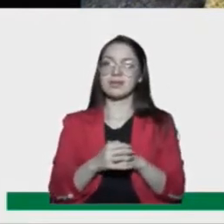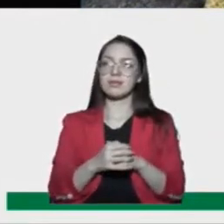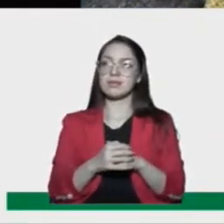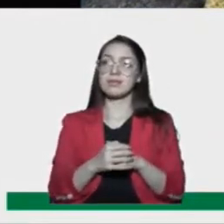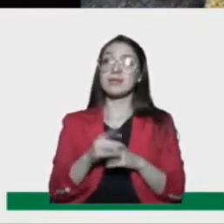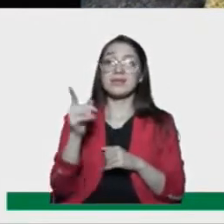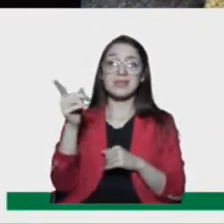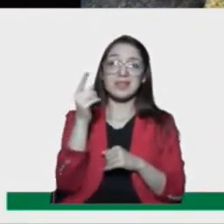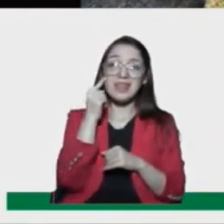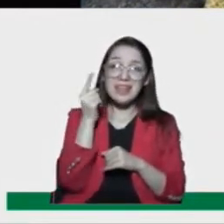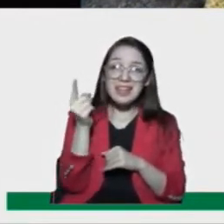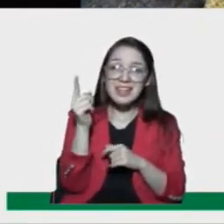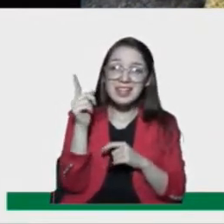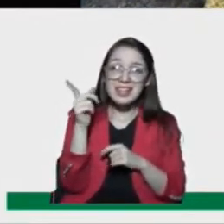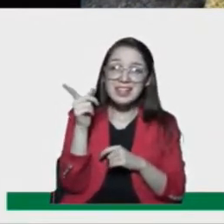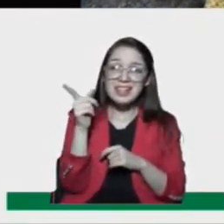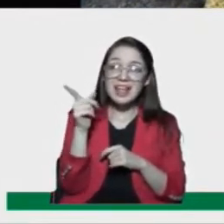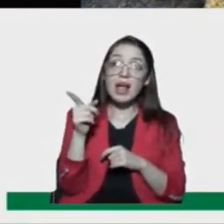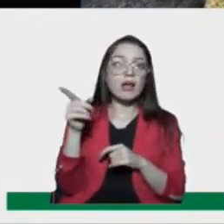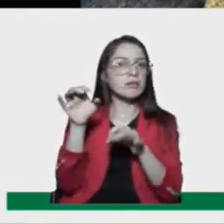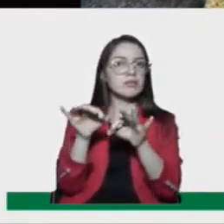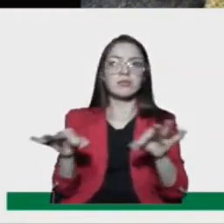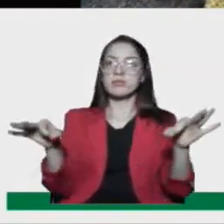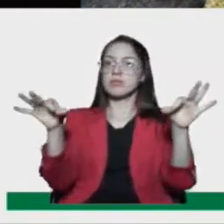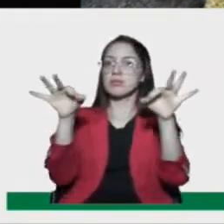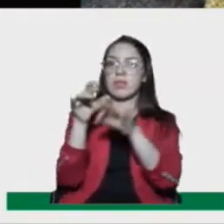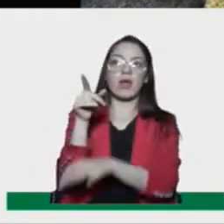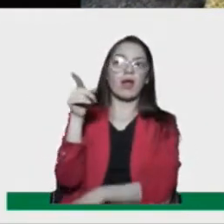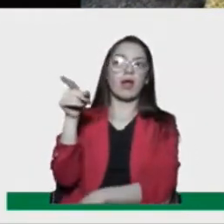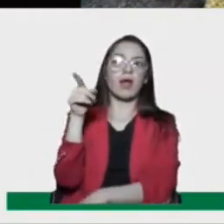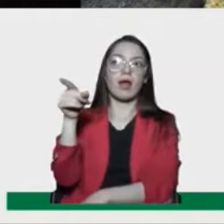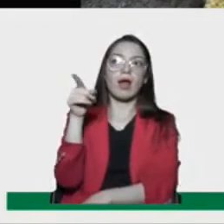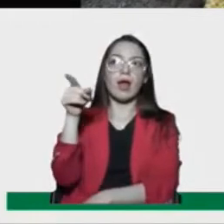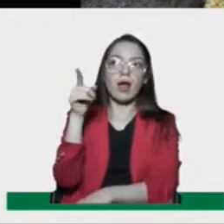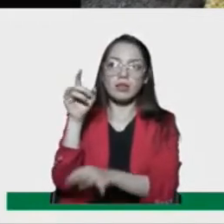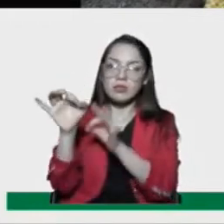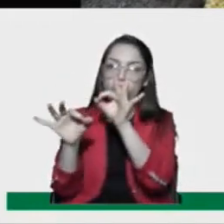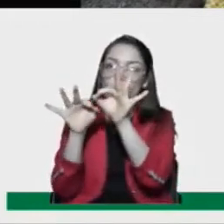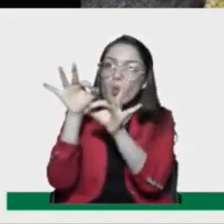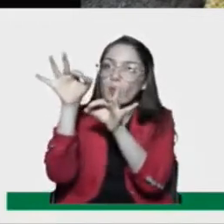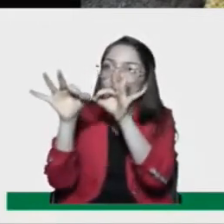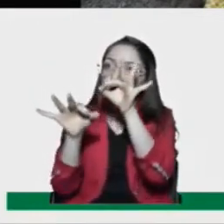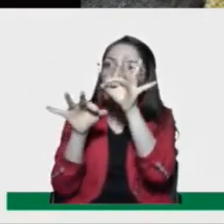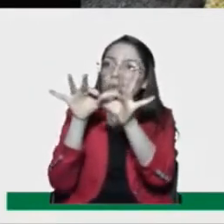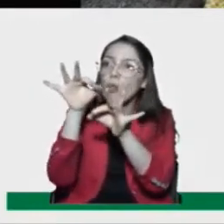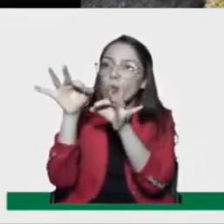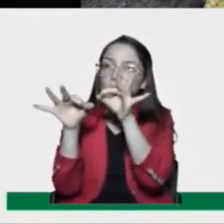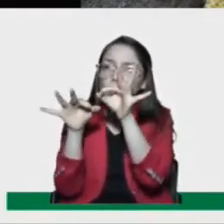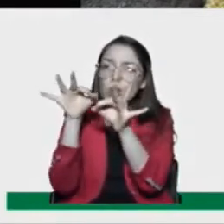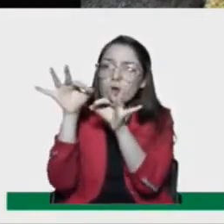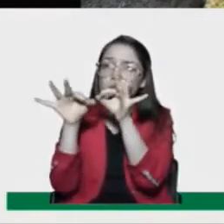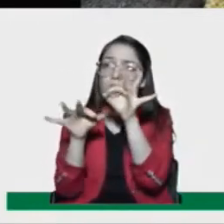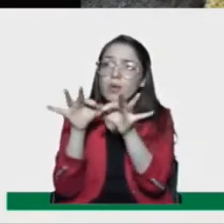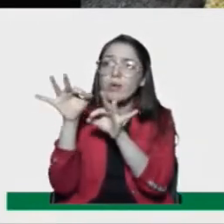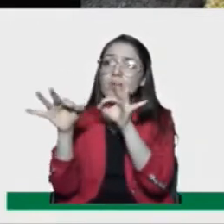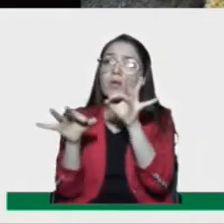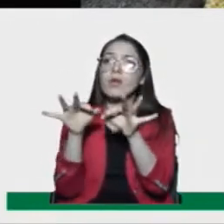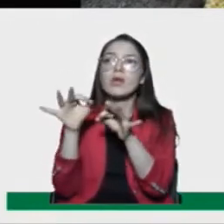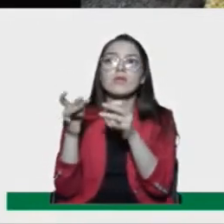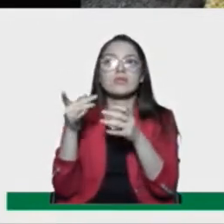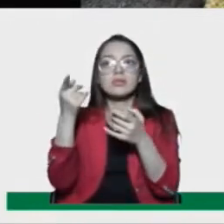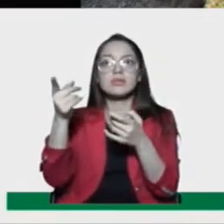ellos son los importantes ellos son los que tenemos que conservar y ellos son los que no han permitido poder seguir